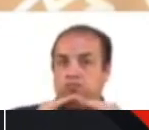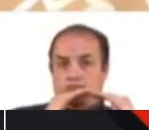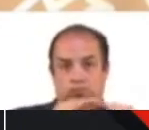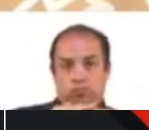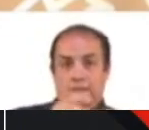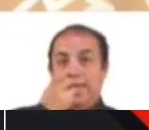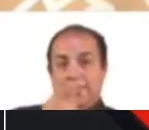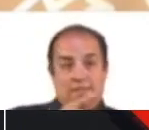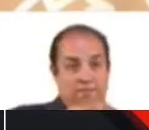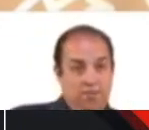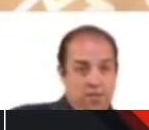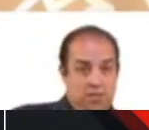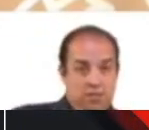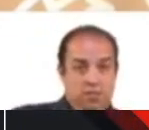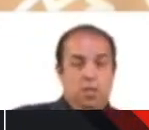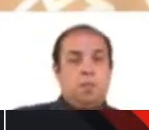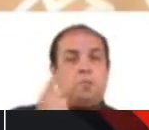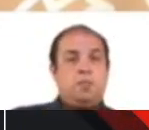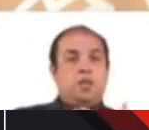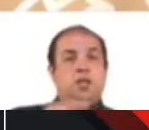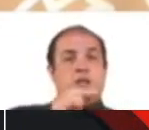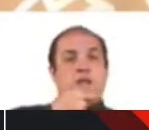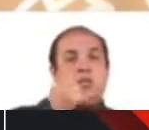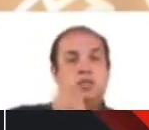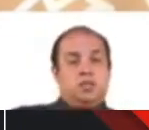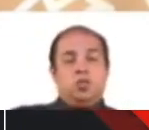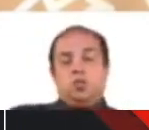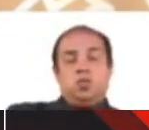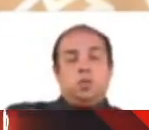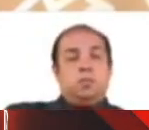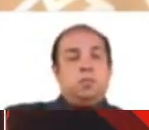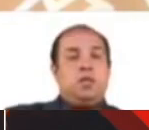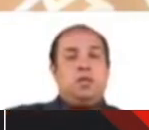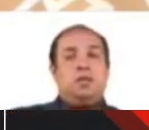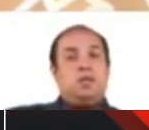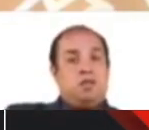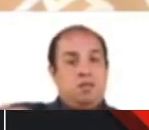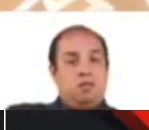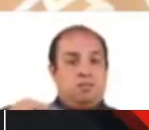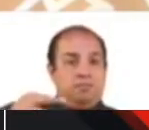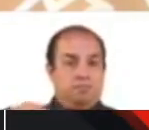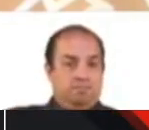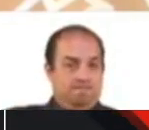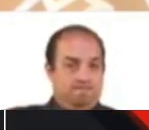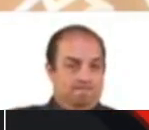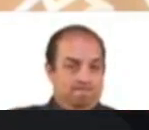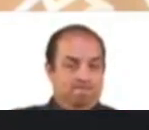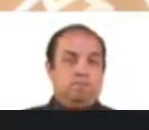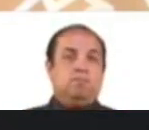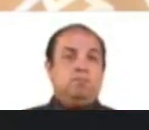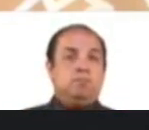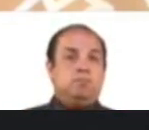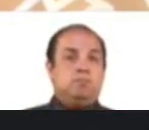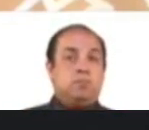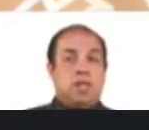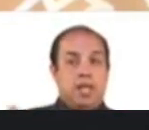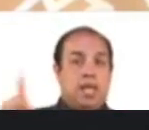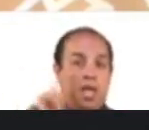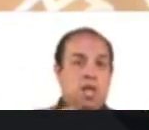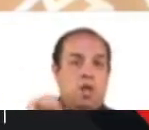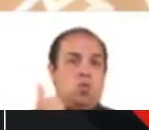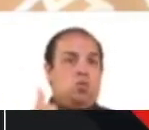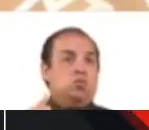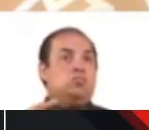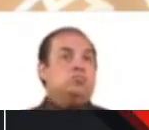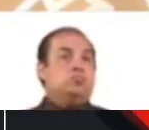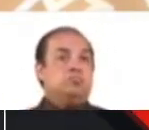gran diferencia entre el proyecto que nosotros representamos y lo que representan ellos. Entonces, ella como otras personas,